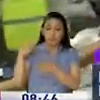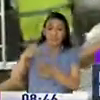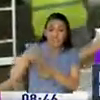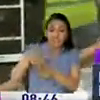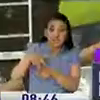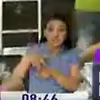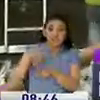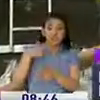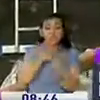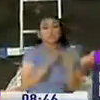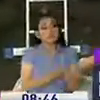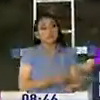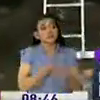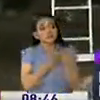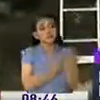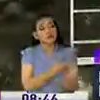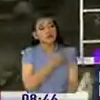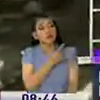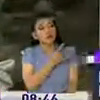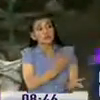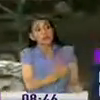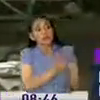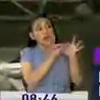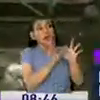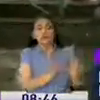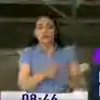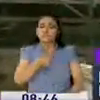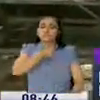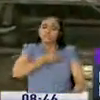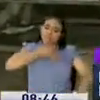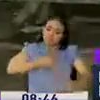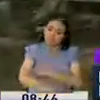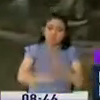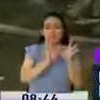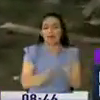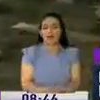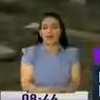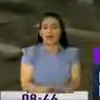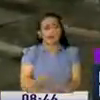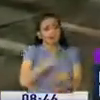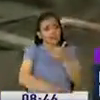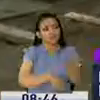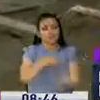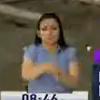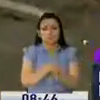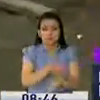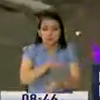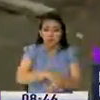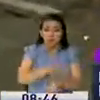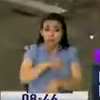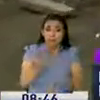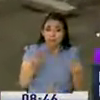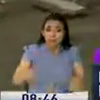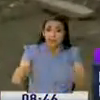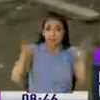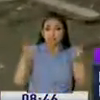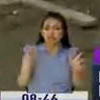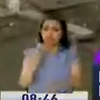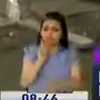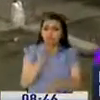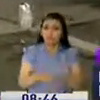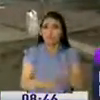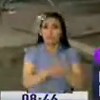no vamos a estar esperando la buena voluntad de la gente de generar los mantenimientos, porque no se trata inclusive de factor económico, porque en esta vivienda inclusive